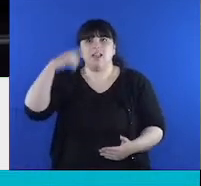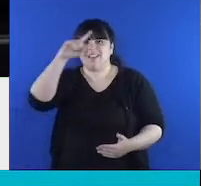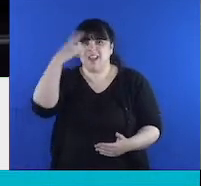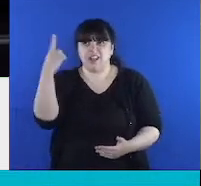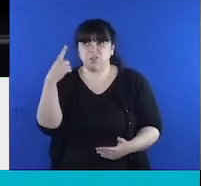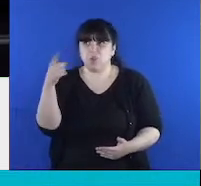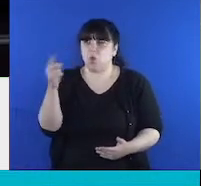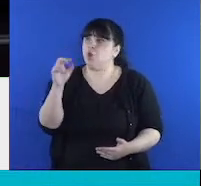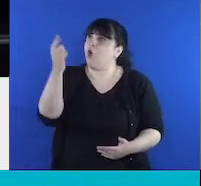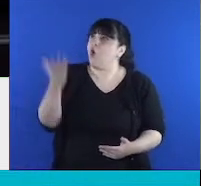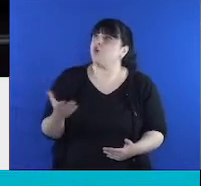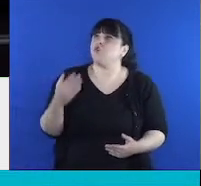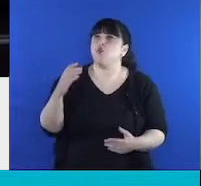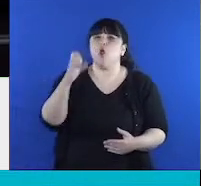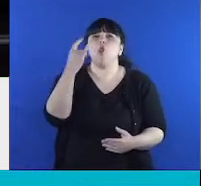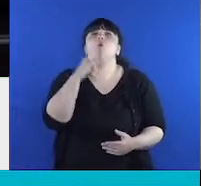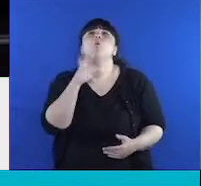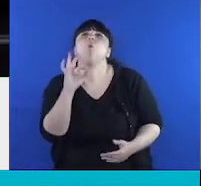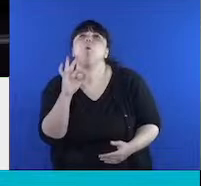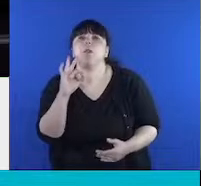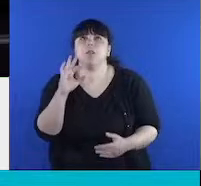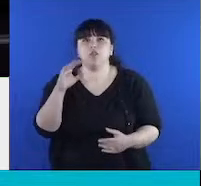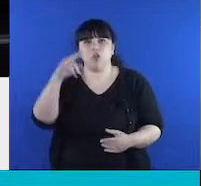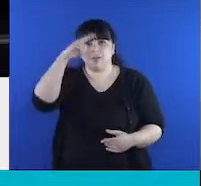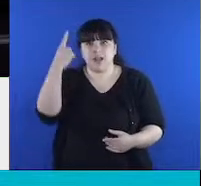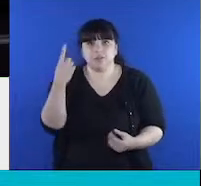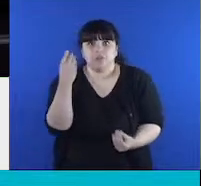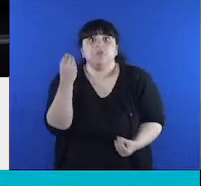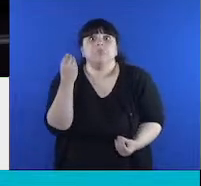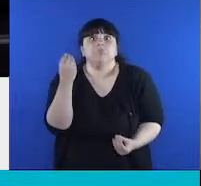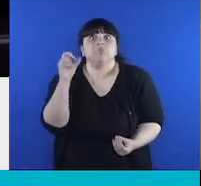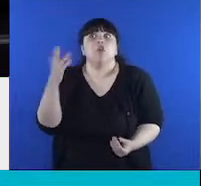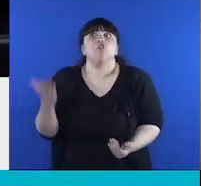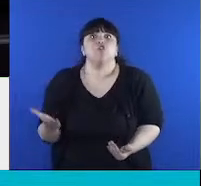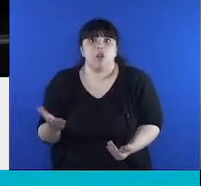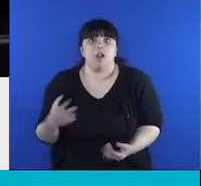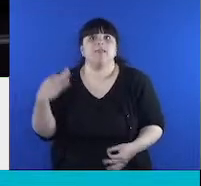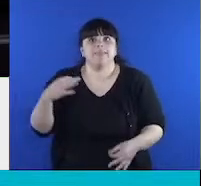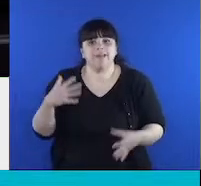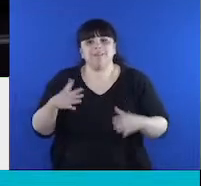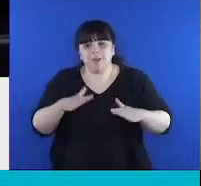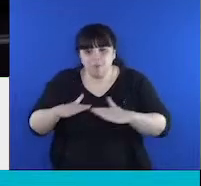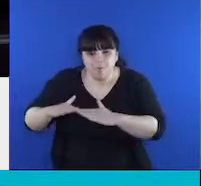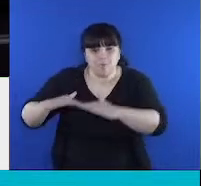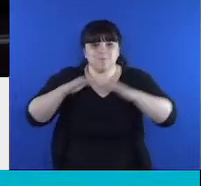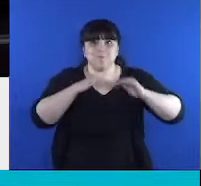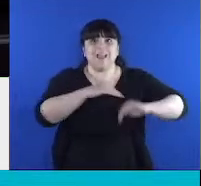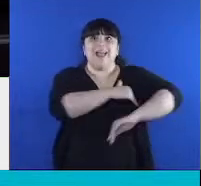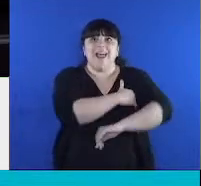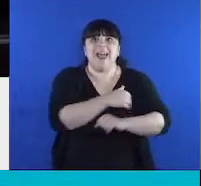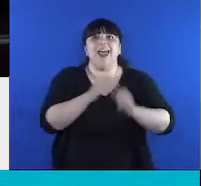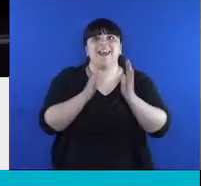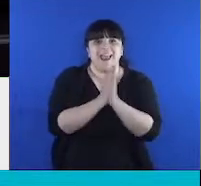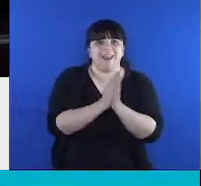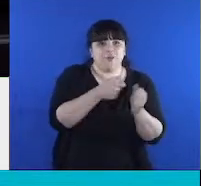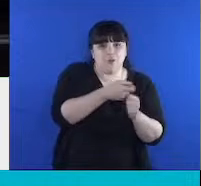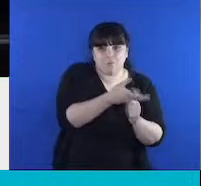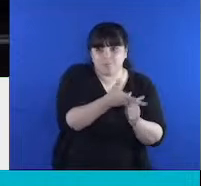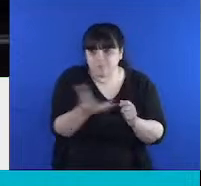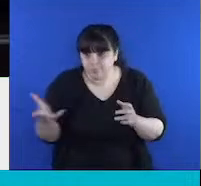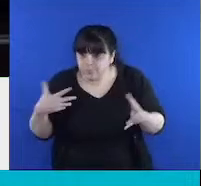Me imagino mantener la armonía entre las distintas religiones que conviven pacíficamente desde